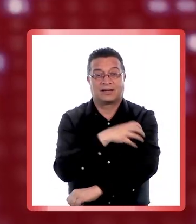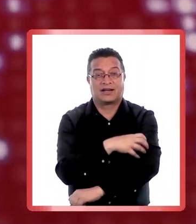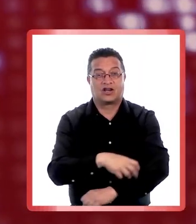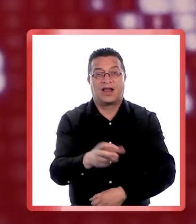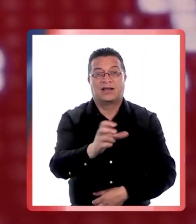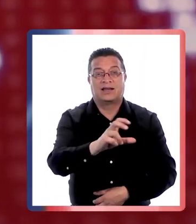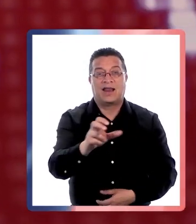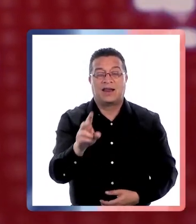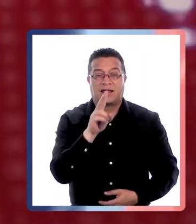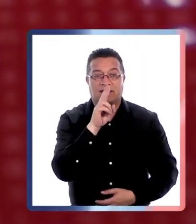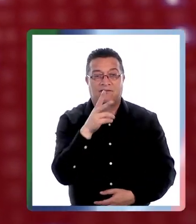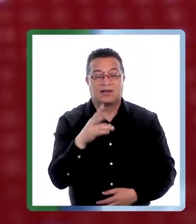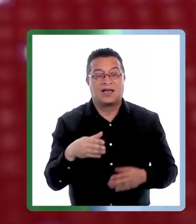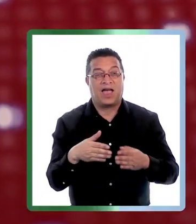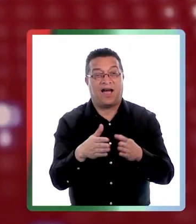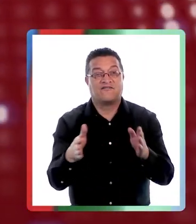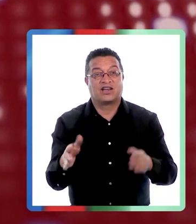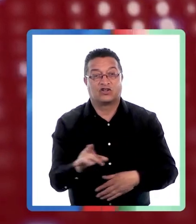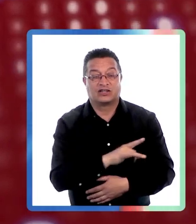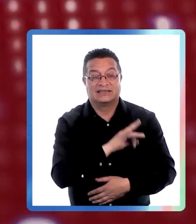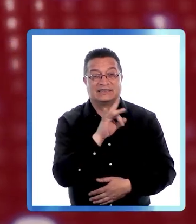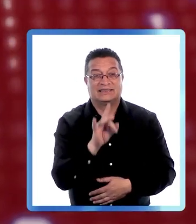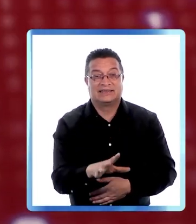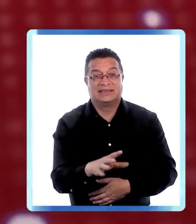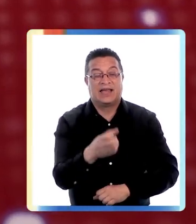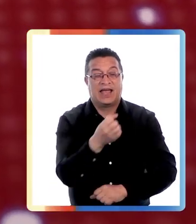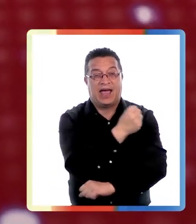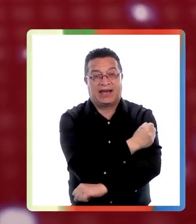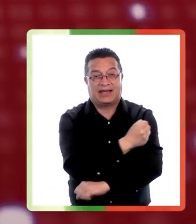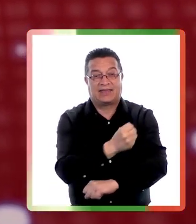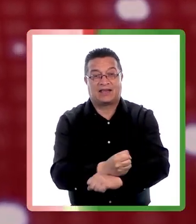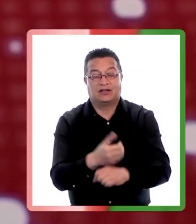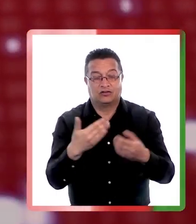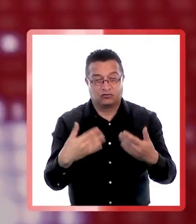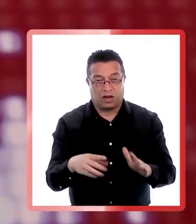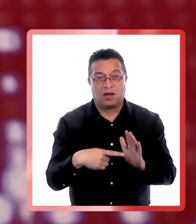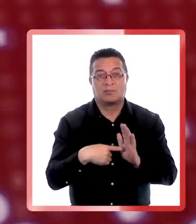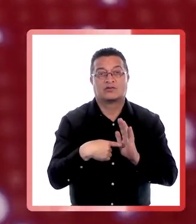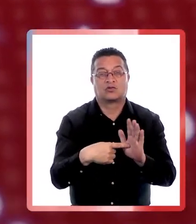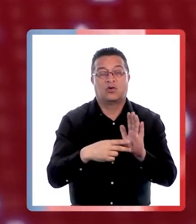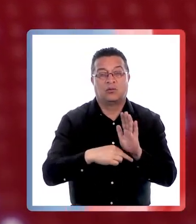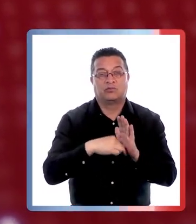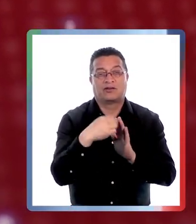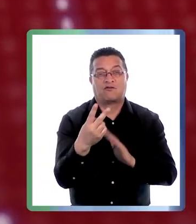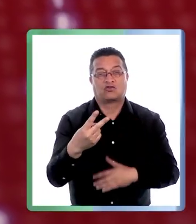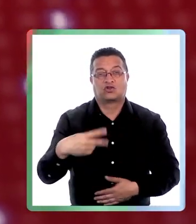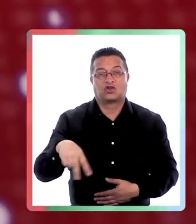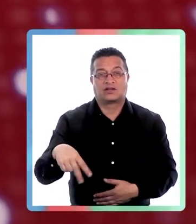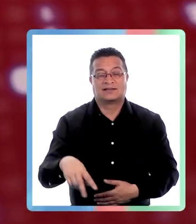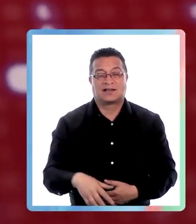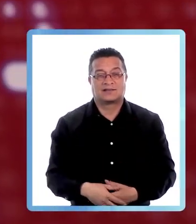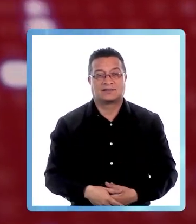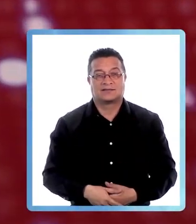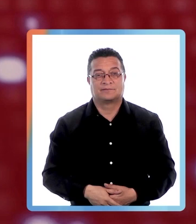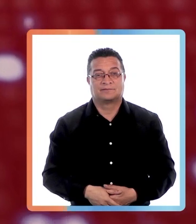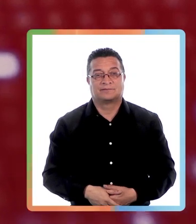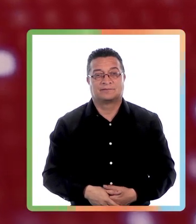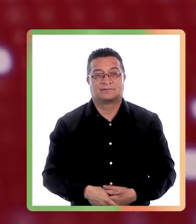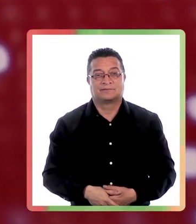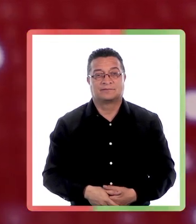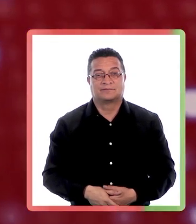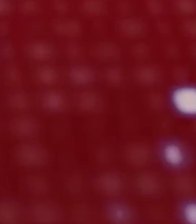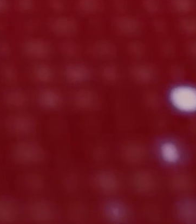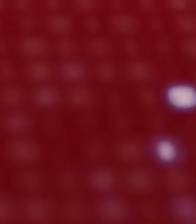Asociación Regional de Canales de Televisión de Señal Abierta de Chile. Arcatel presentó Portavoz Noticias.